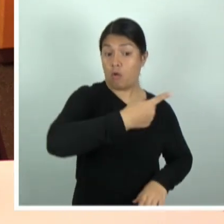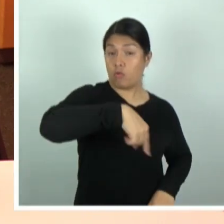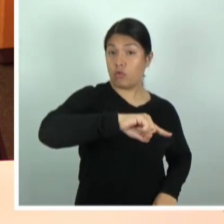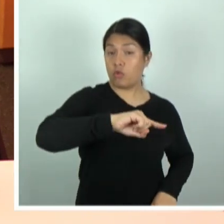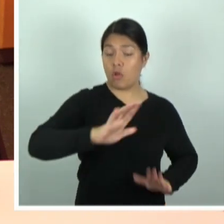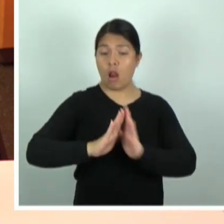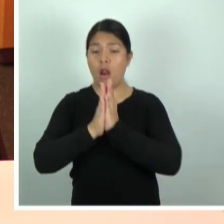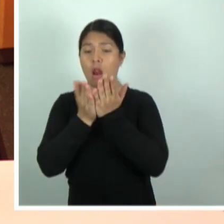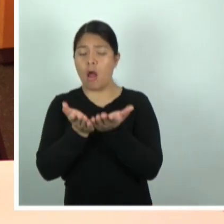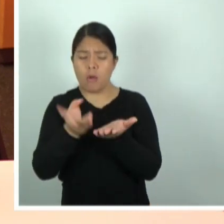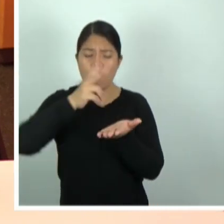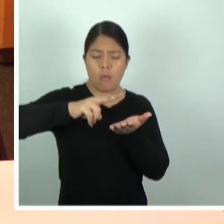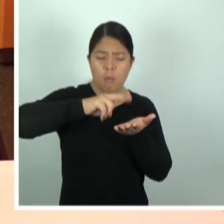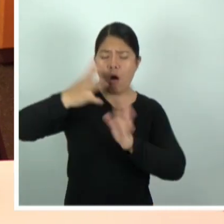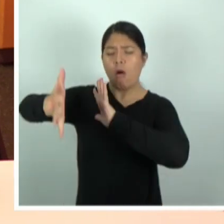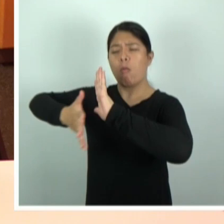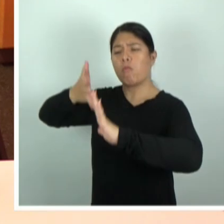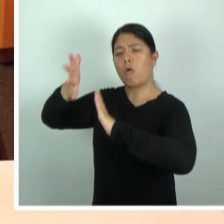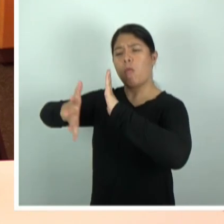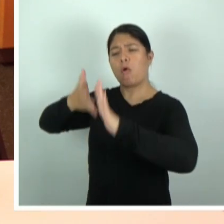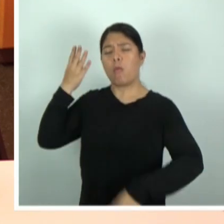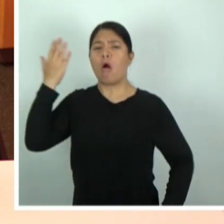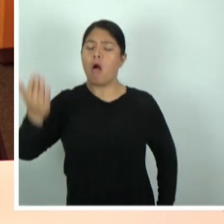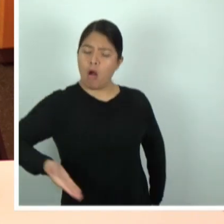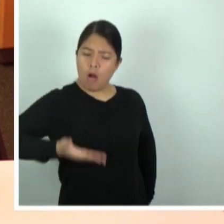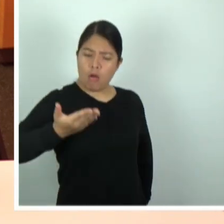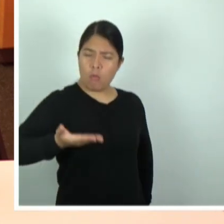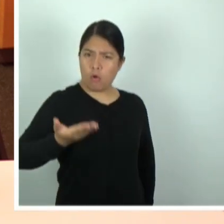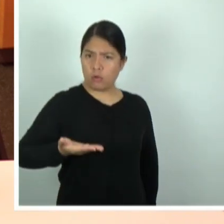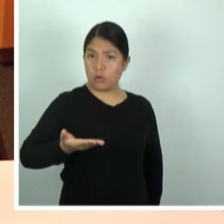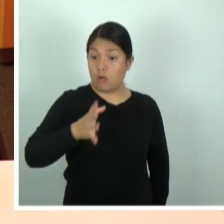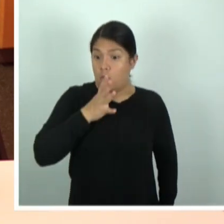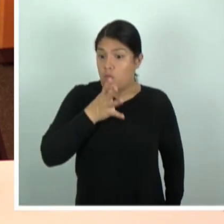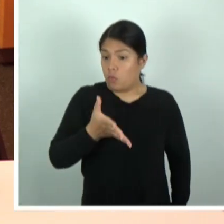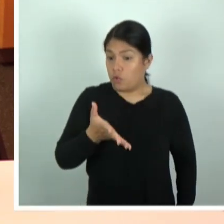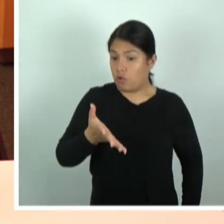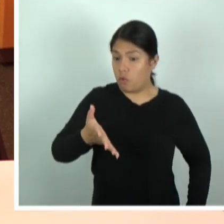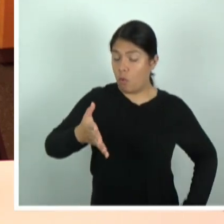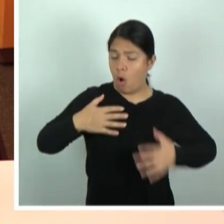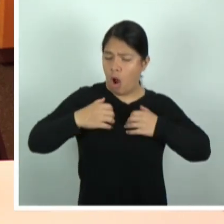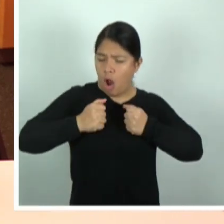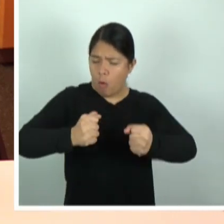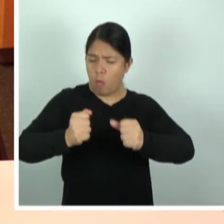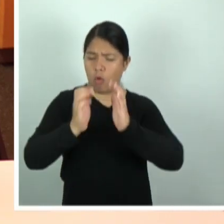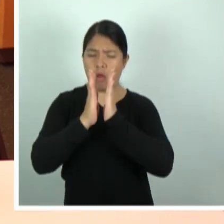la Biblia, porque el poder de la santificación se desata sobre nuestra